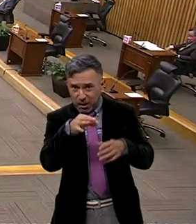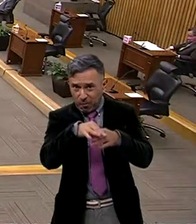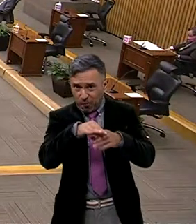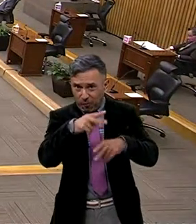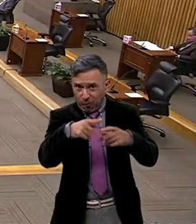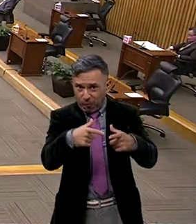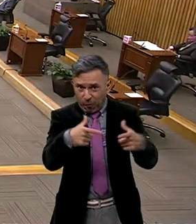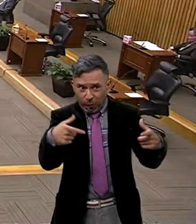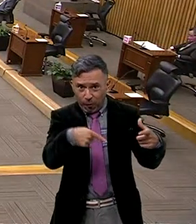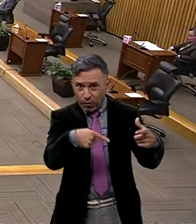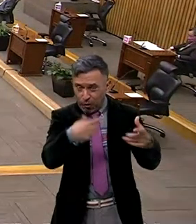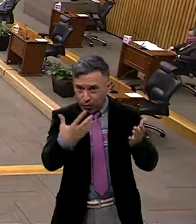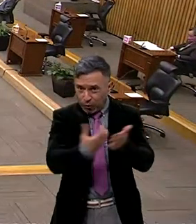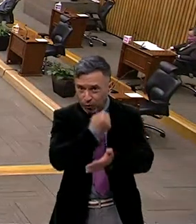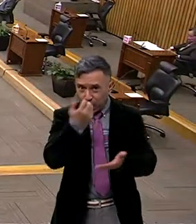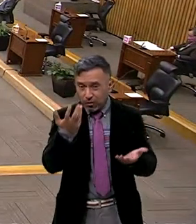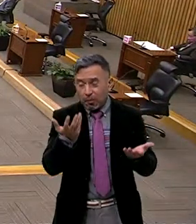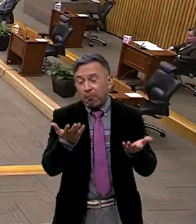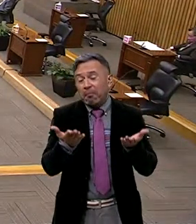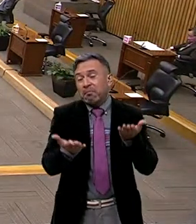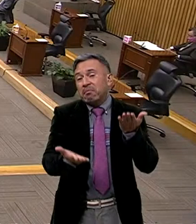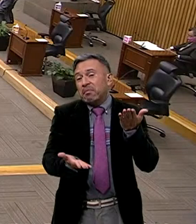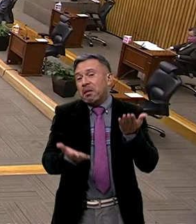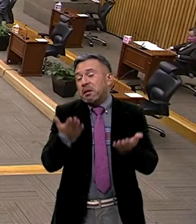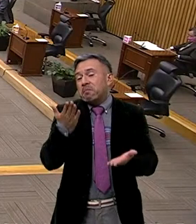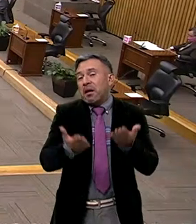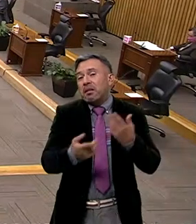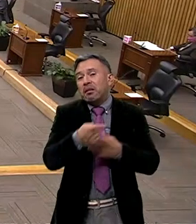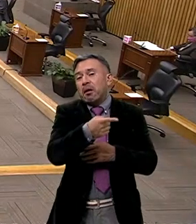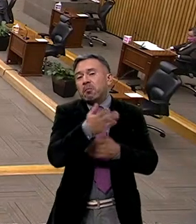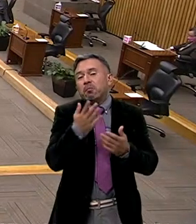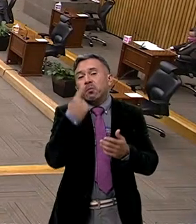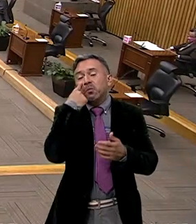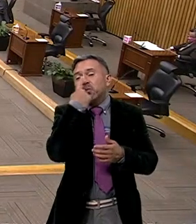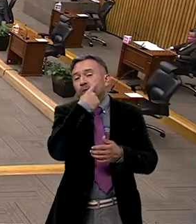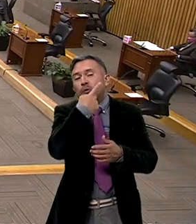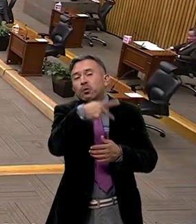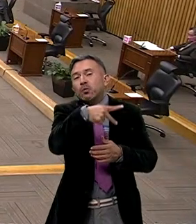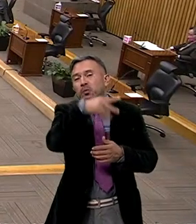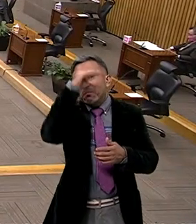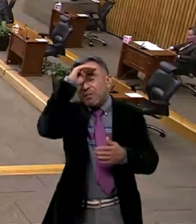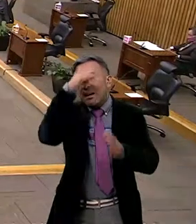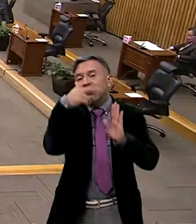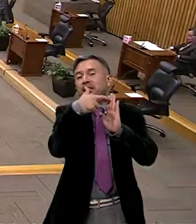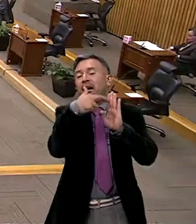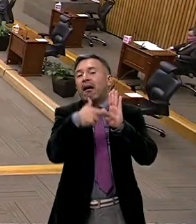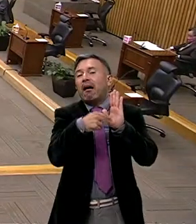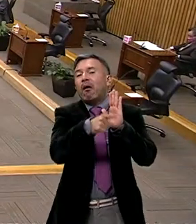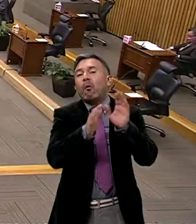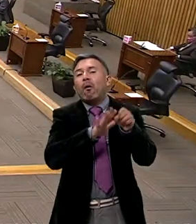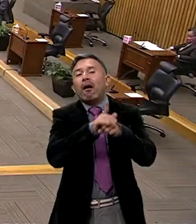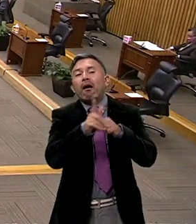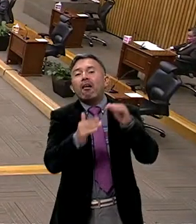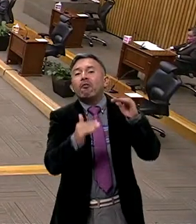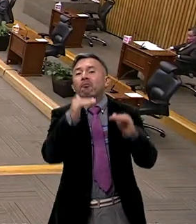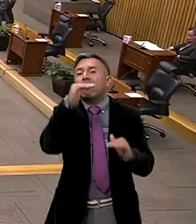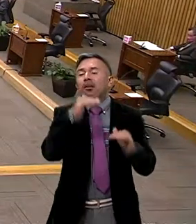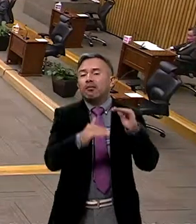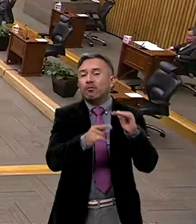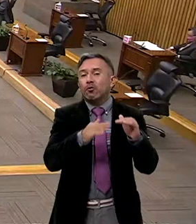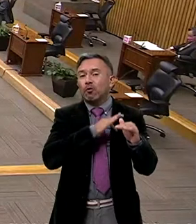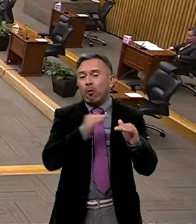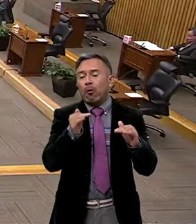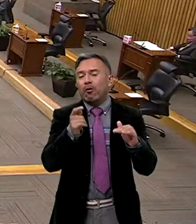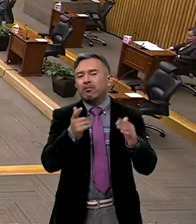los parámetros y de la mediocridad y del populismo que trabaja en su discurso y en su narrativa